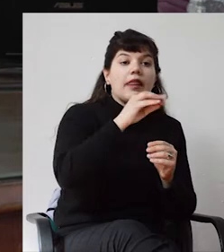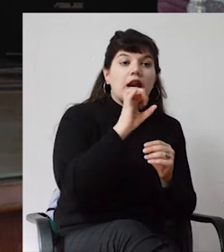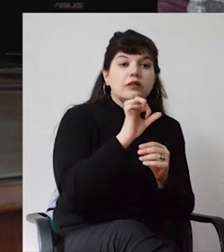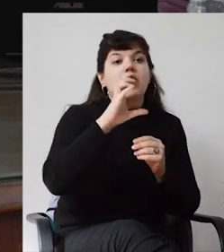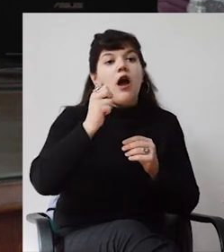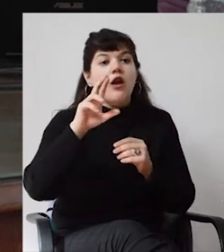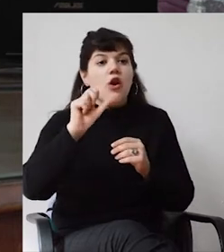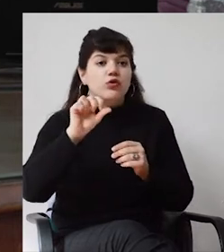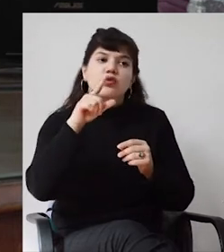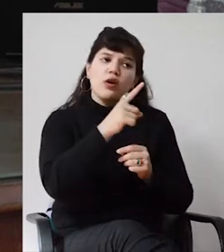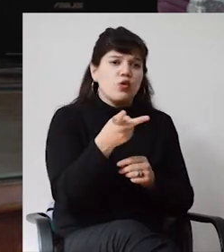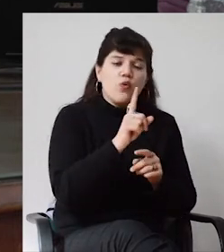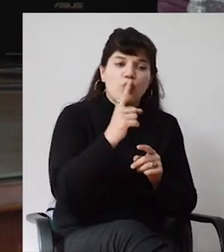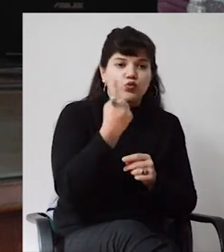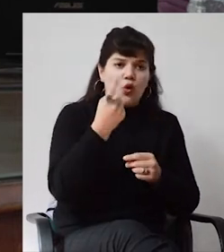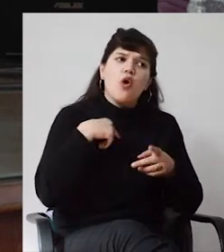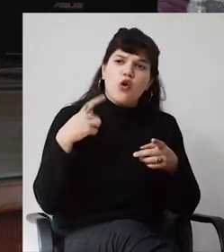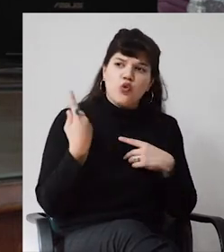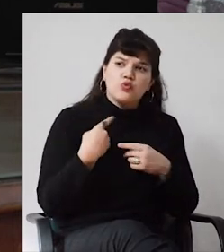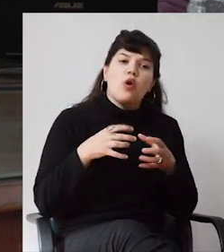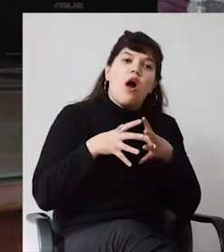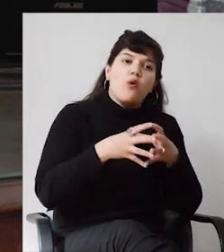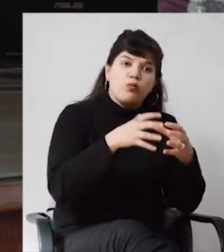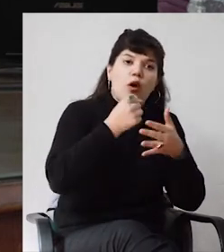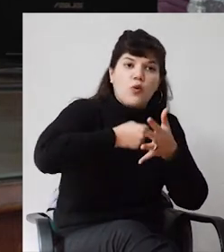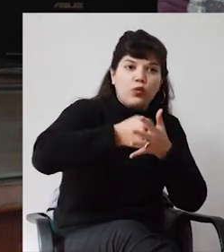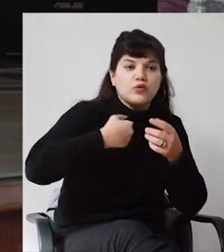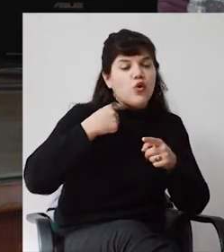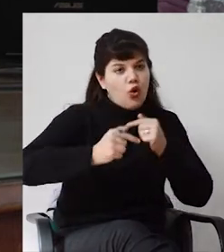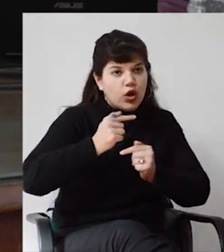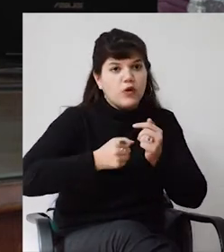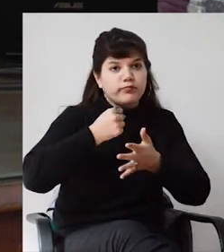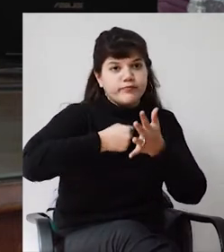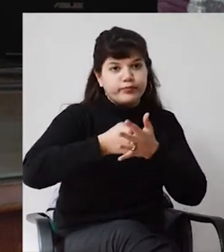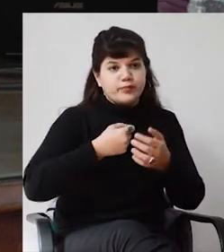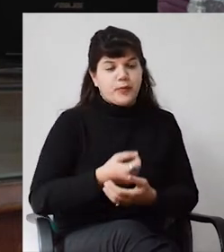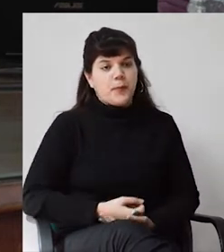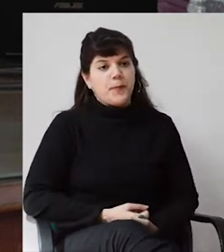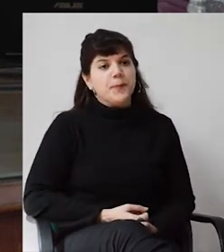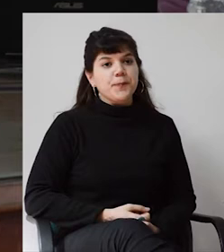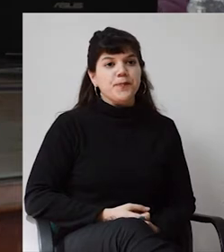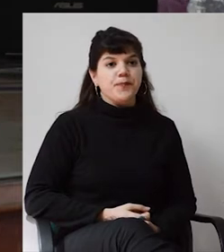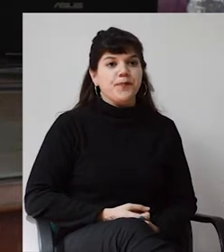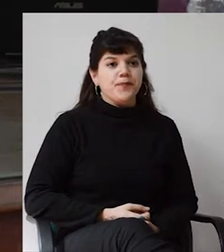y a Carlos. Sepan que no están solos en esta lucha, seguiremos exigiendo justicia por Miriam.